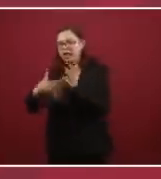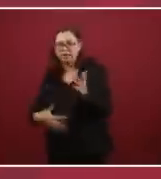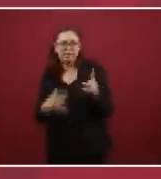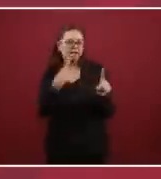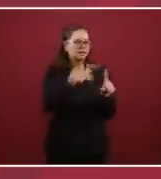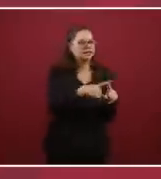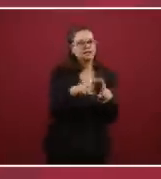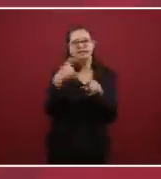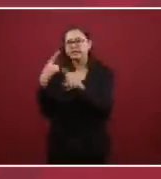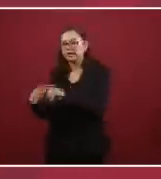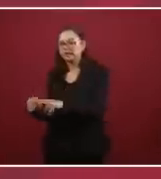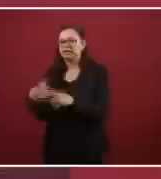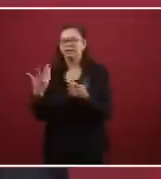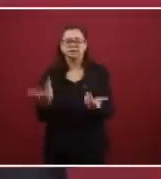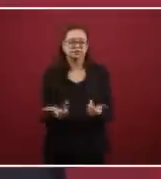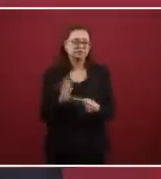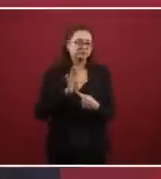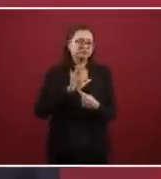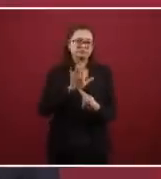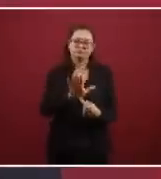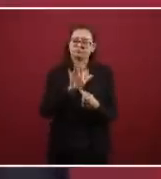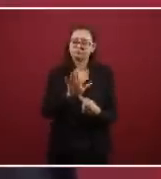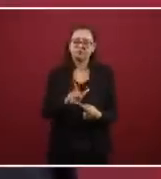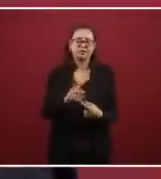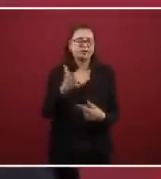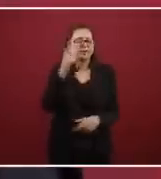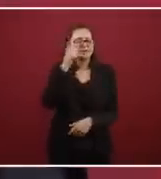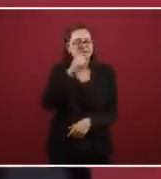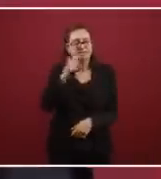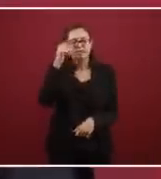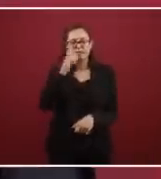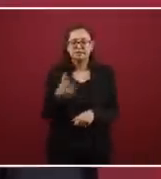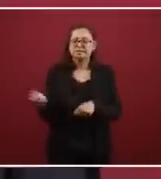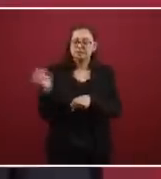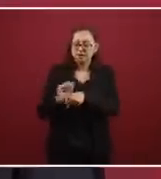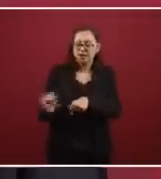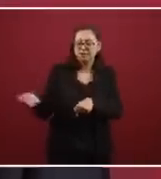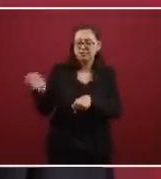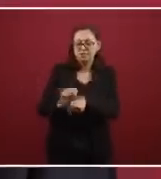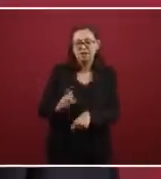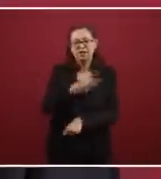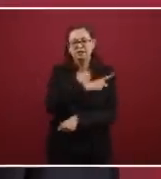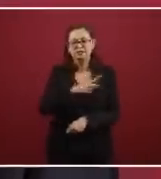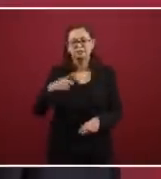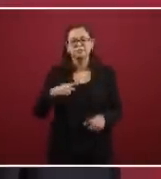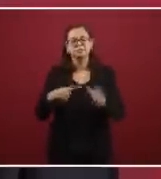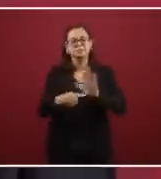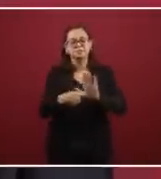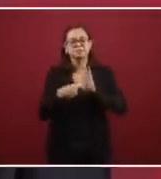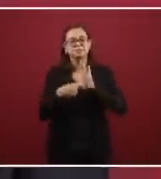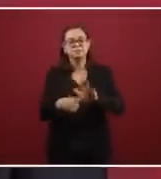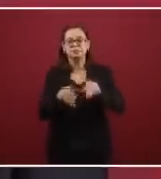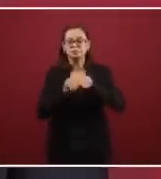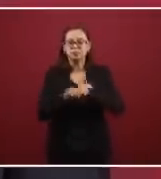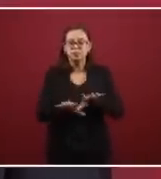Tenemos que hacer esto cada semana para seguir